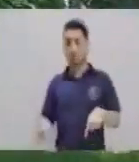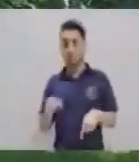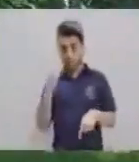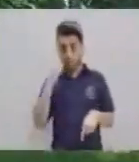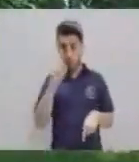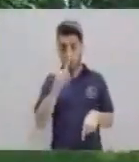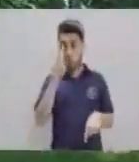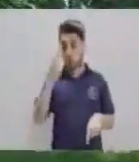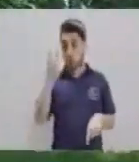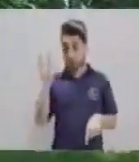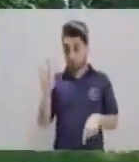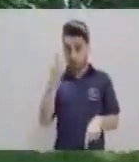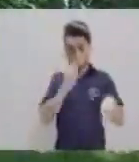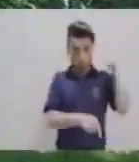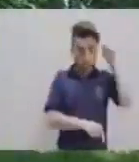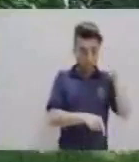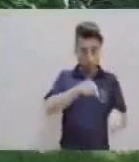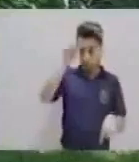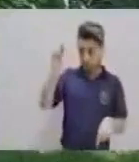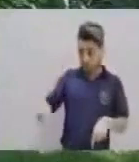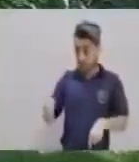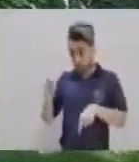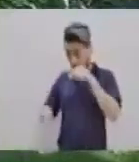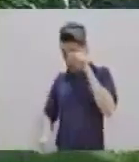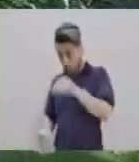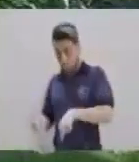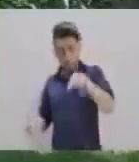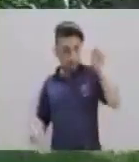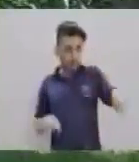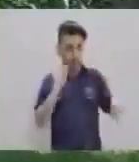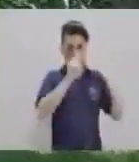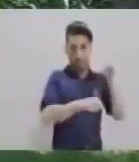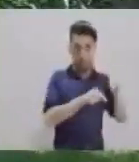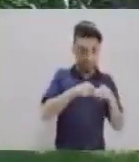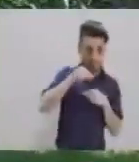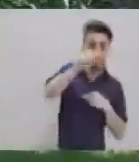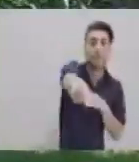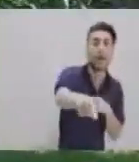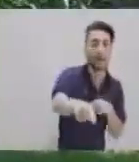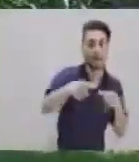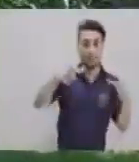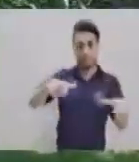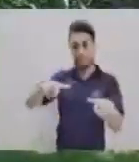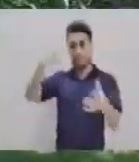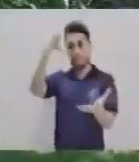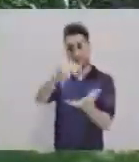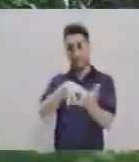2, 3. 1, 2, 3. Y llego a la tapadera.